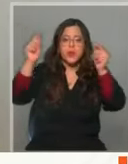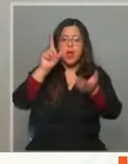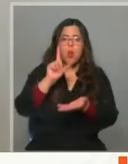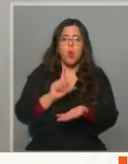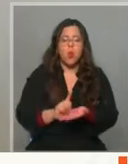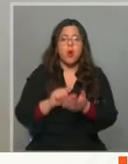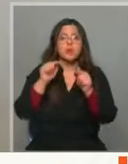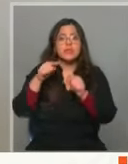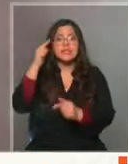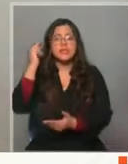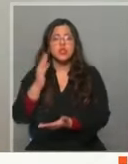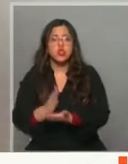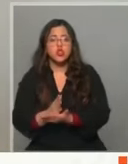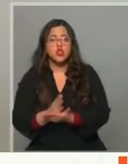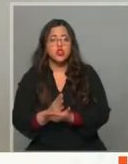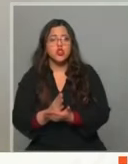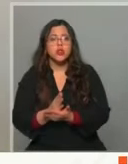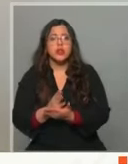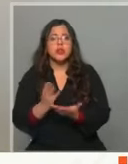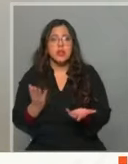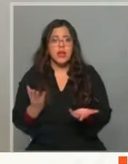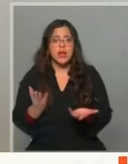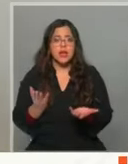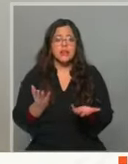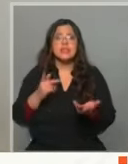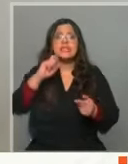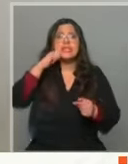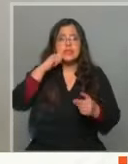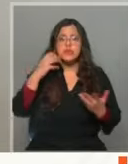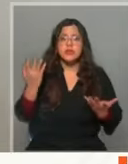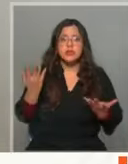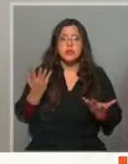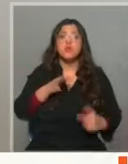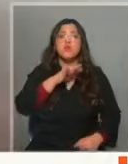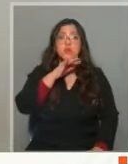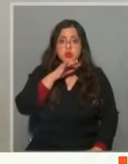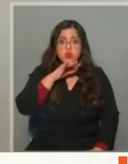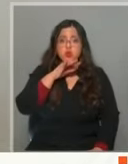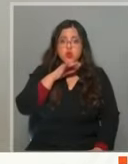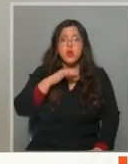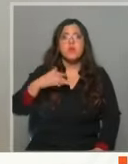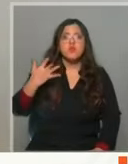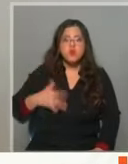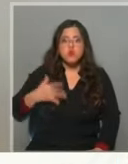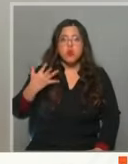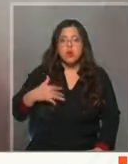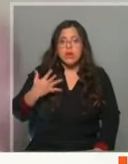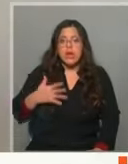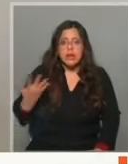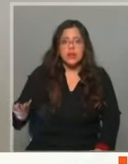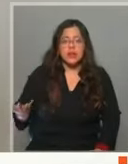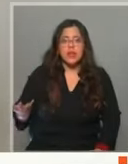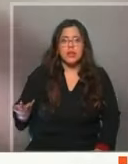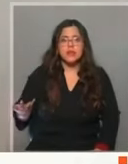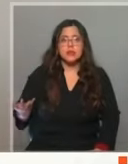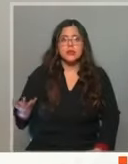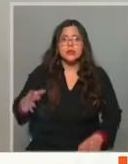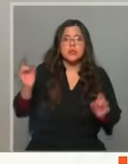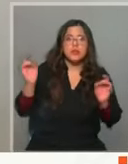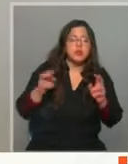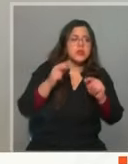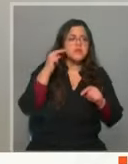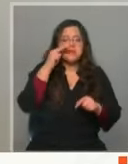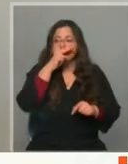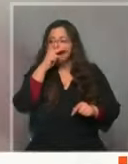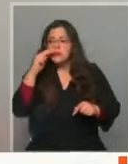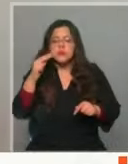Esas decisiones a la larga pueden significar minutos preciosos que uno va a perder o identificar, saber si hay un olor,